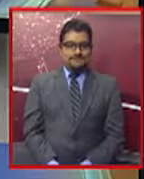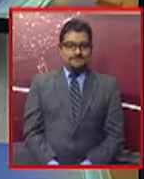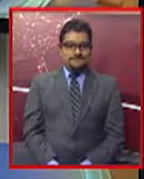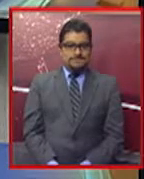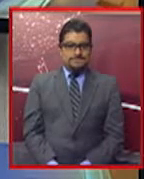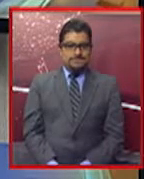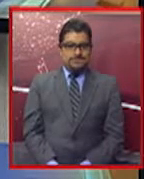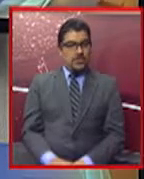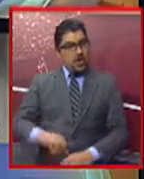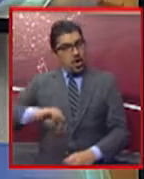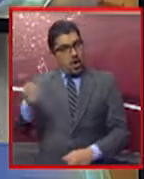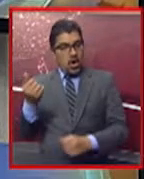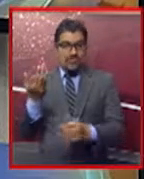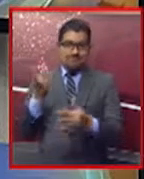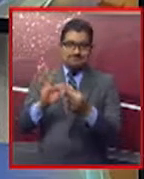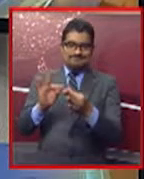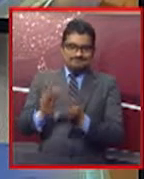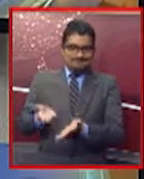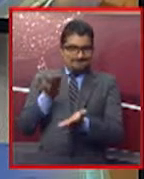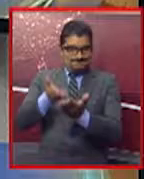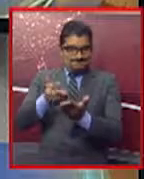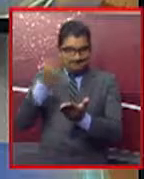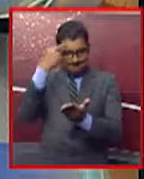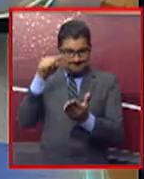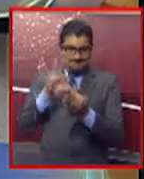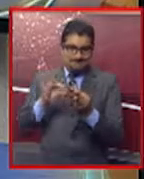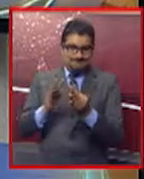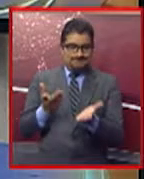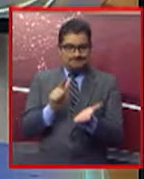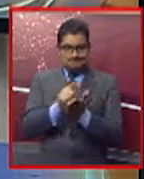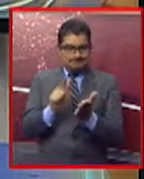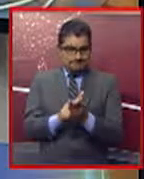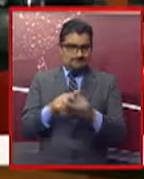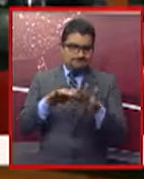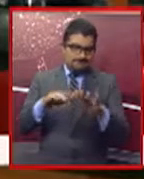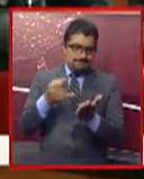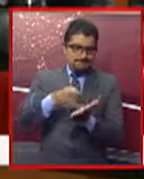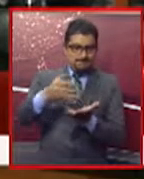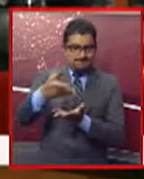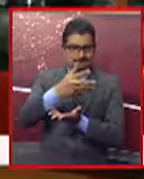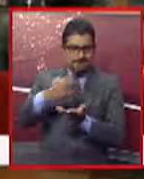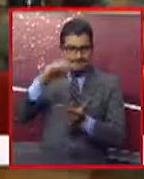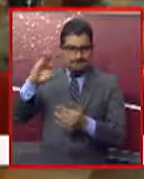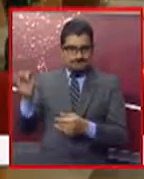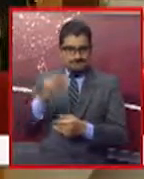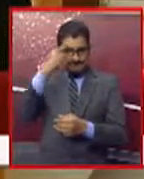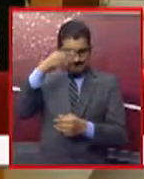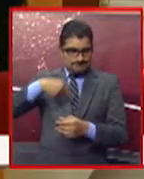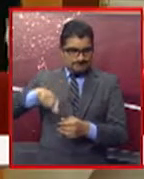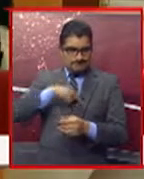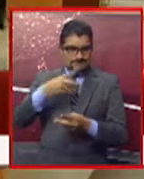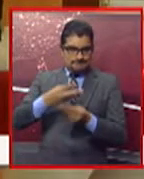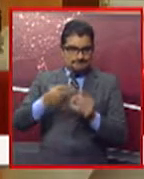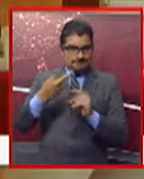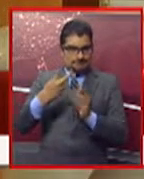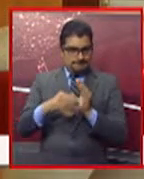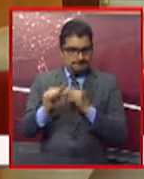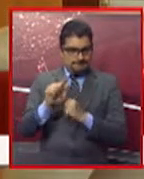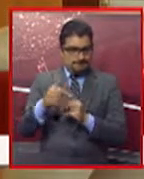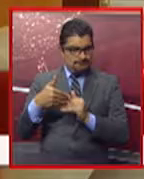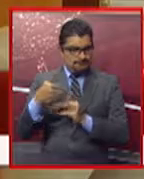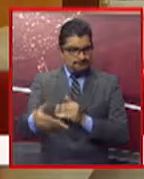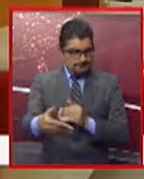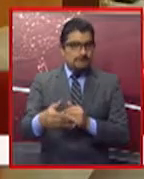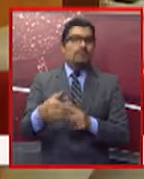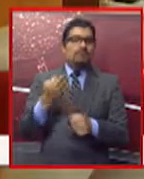En otro dictamen, la votación en lo general del proyecto de decreto por el que se expide la Ley de Ingresos de la Federación para el ejercicio fiscal 2017 tuvo